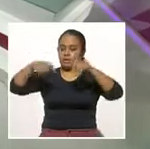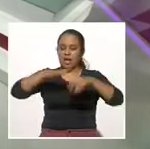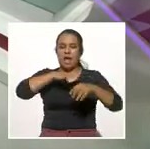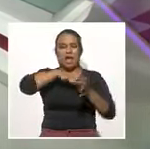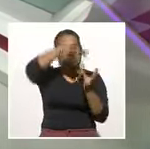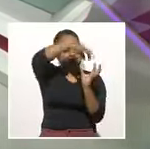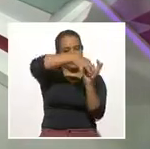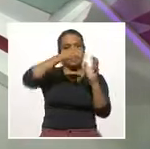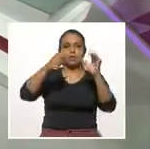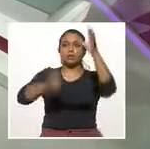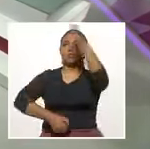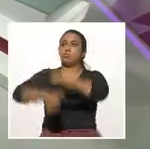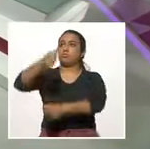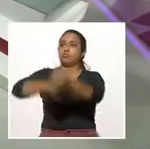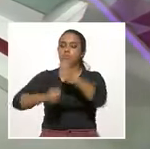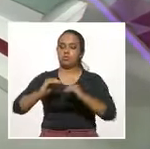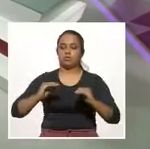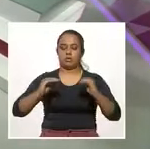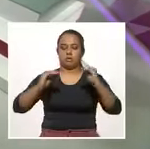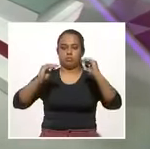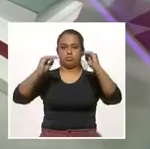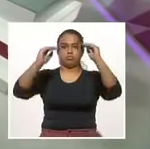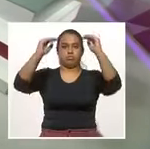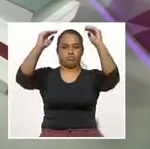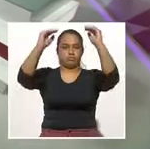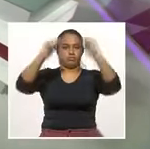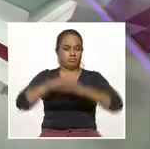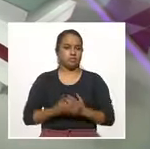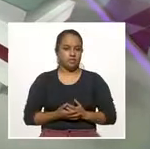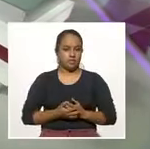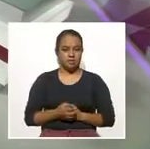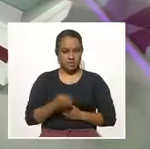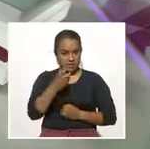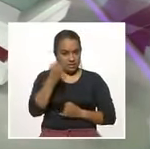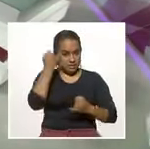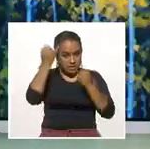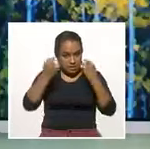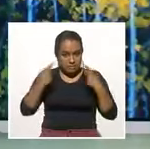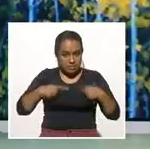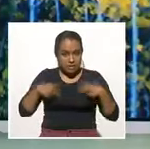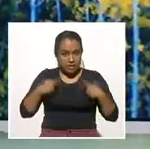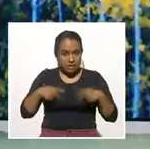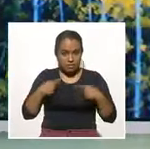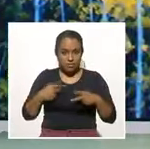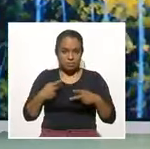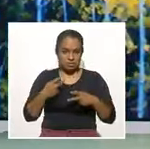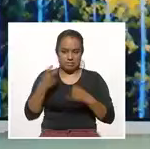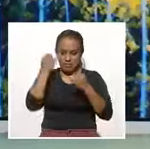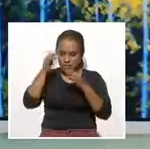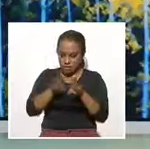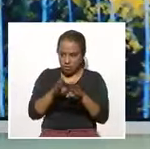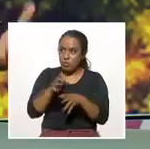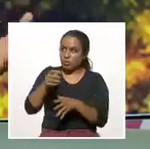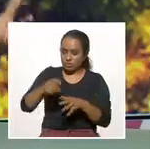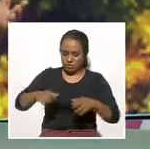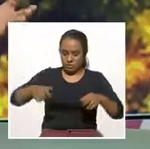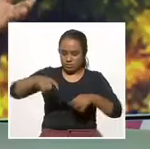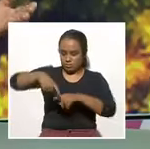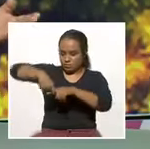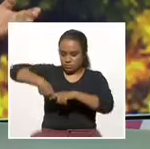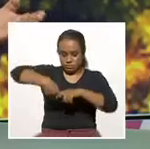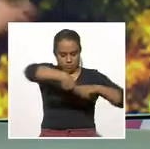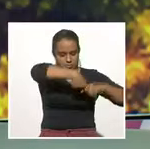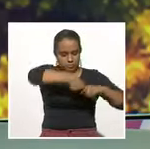amarraban y, bueno, pues el agua ya no les llegaba. Wow, la creatividad es impresionante de lo claro, que hace la gente. Pero sobre todo que las personas estén atentas,